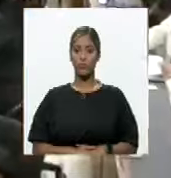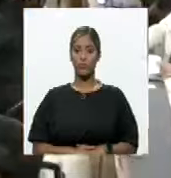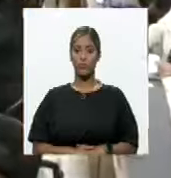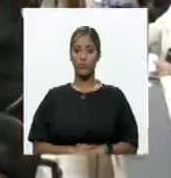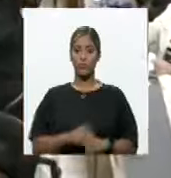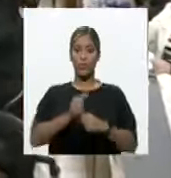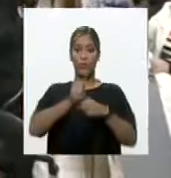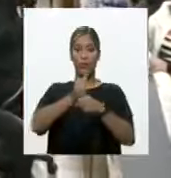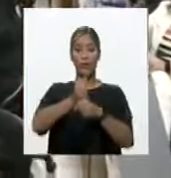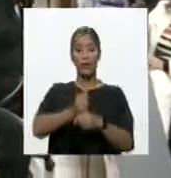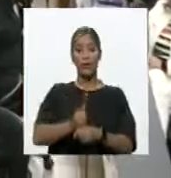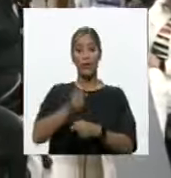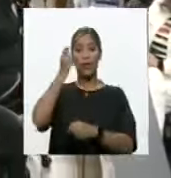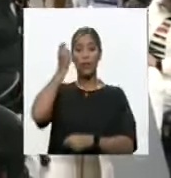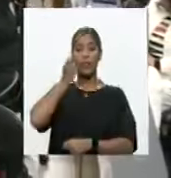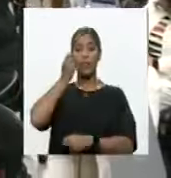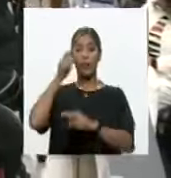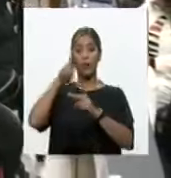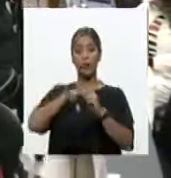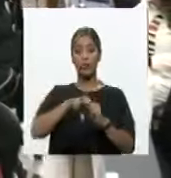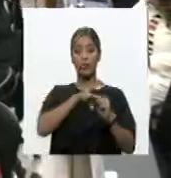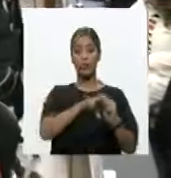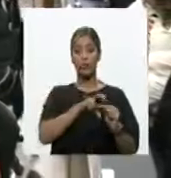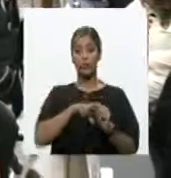Vamos a esperar que los honorables diputados tomen asiento.